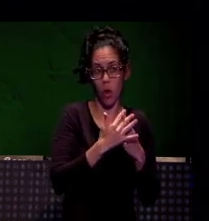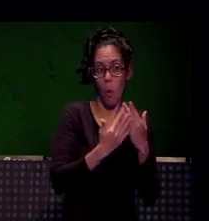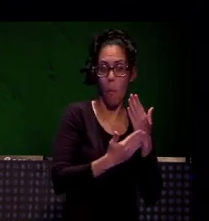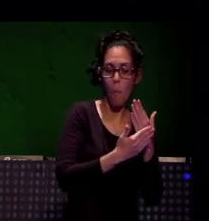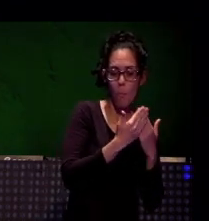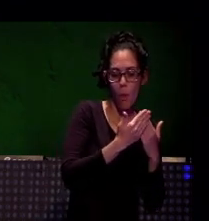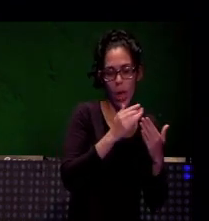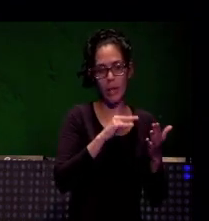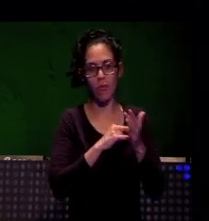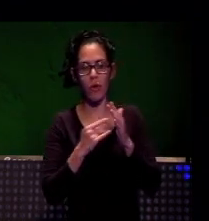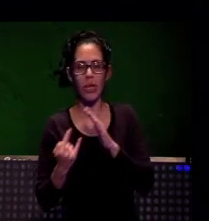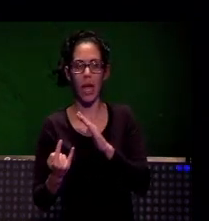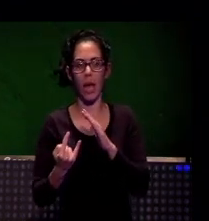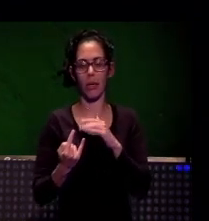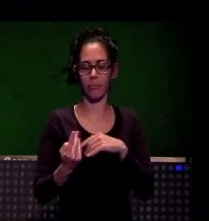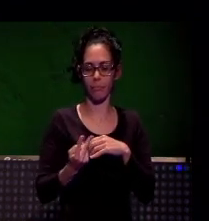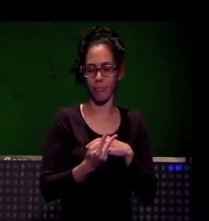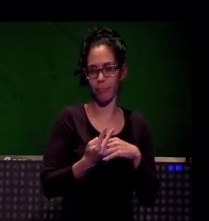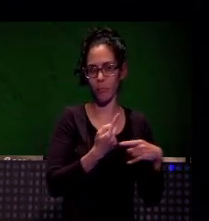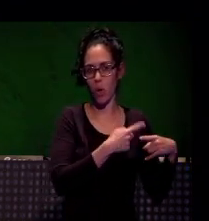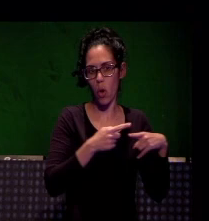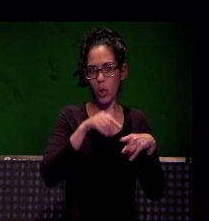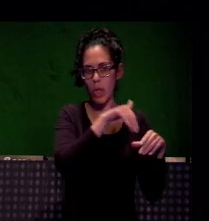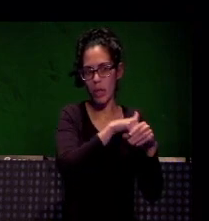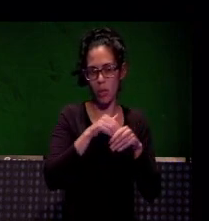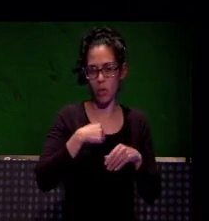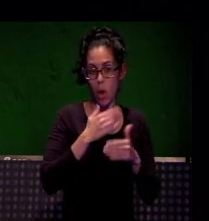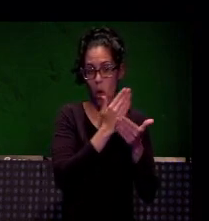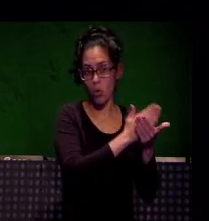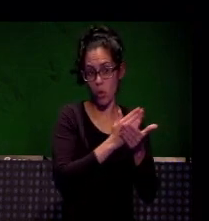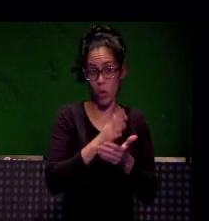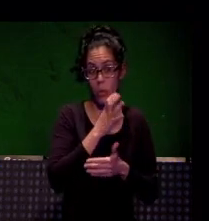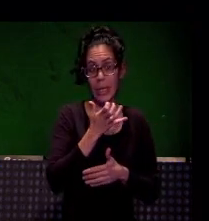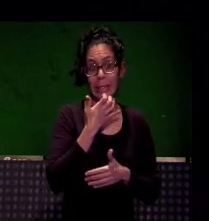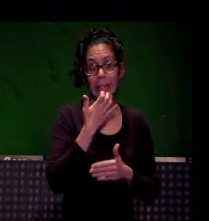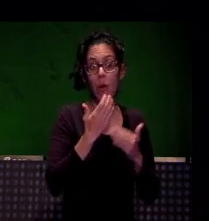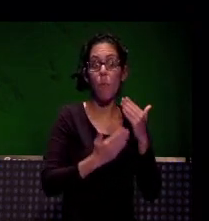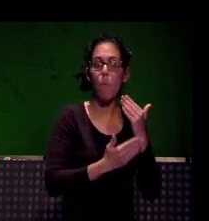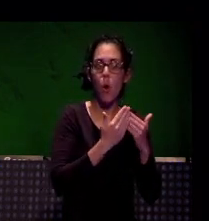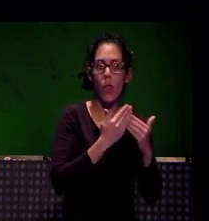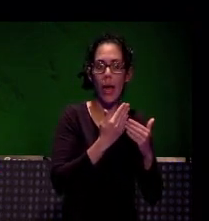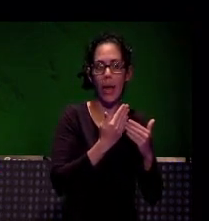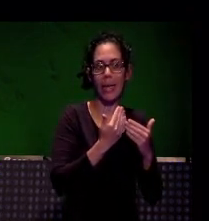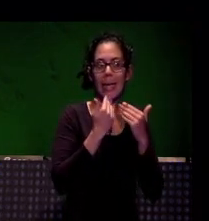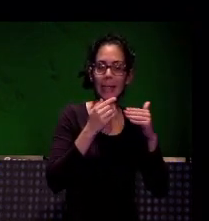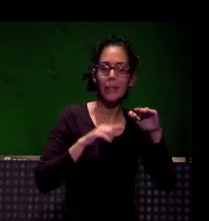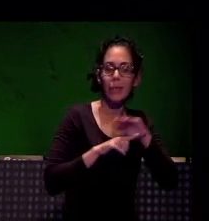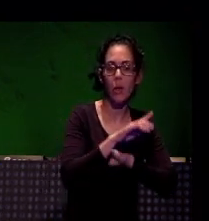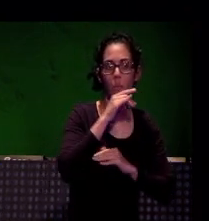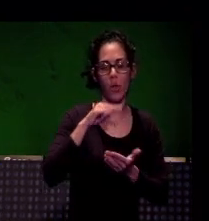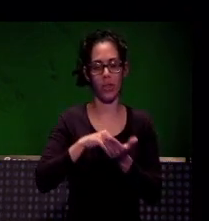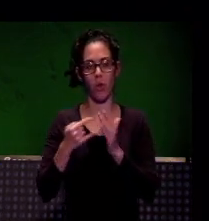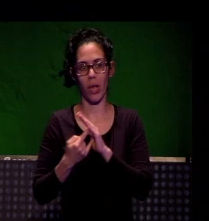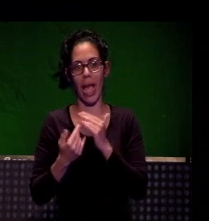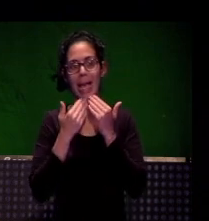porque realmente si por algún lugar puede desarrollarse la moda precisamente es por la tecnología